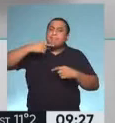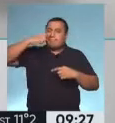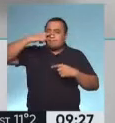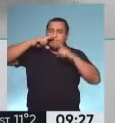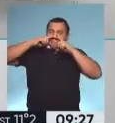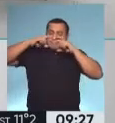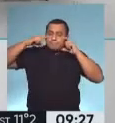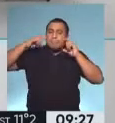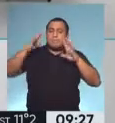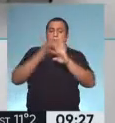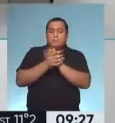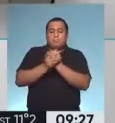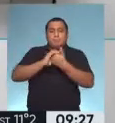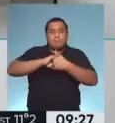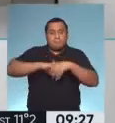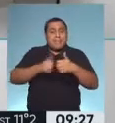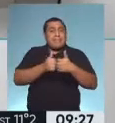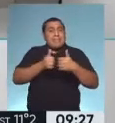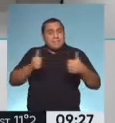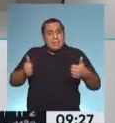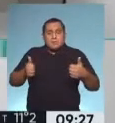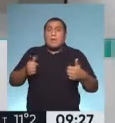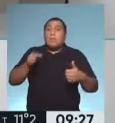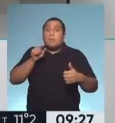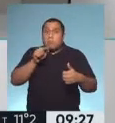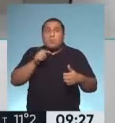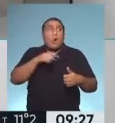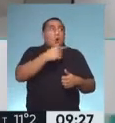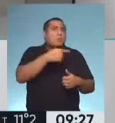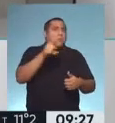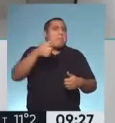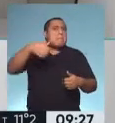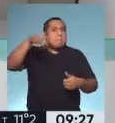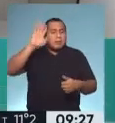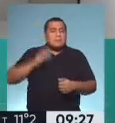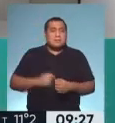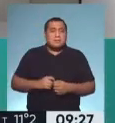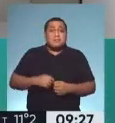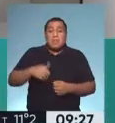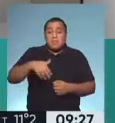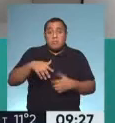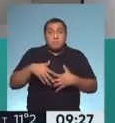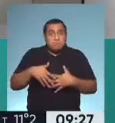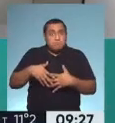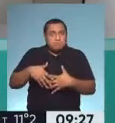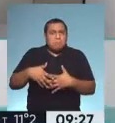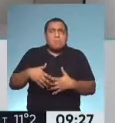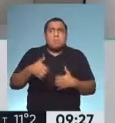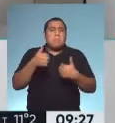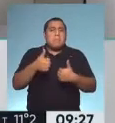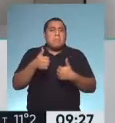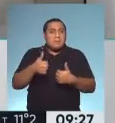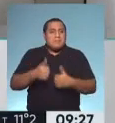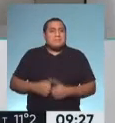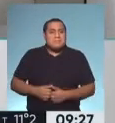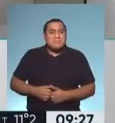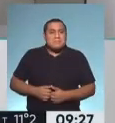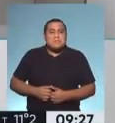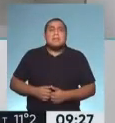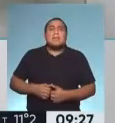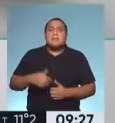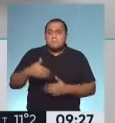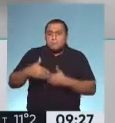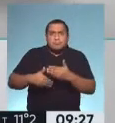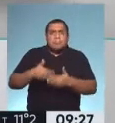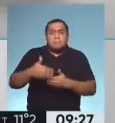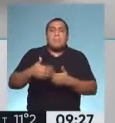distancia más que cualquier otra población y que vas a tener un embarazo seguramente bueno y una transición que